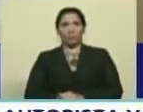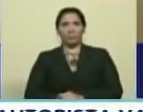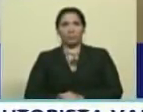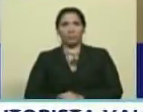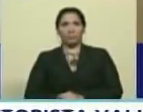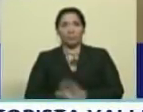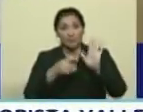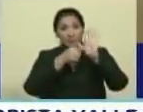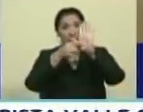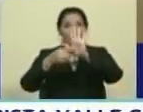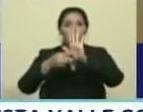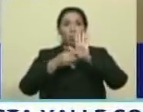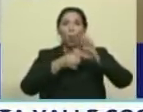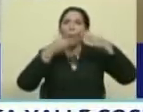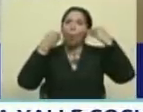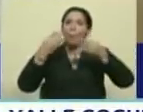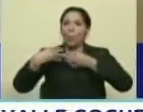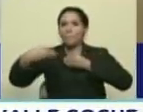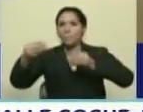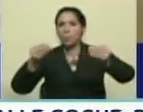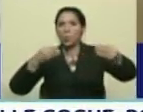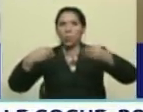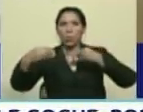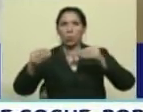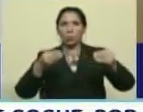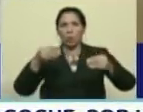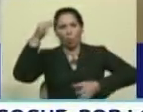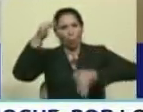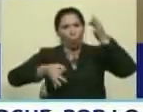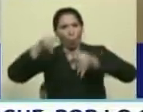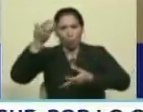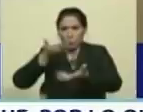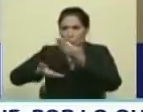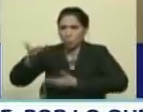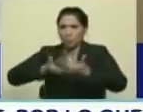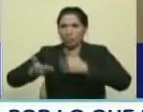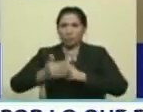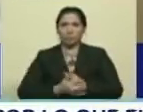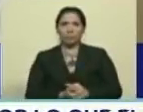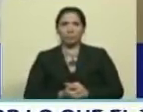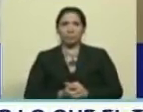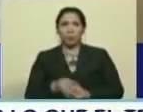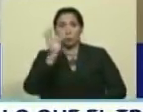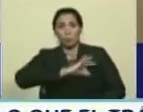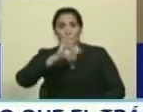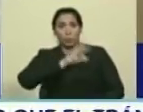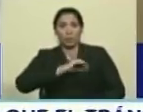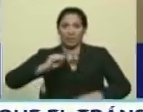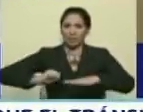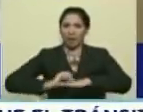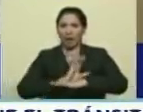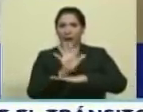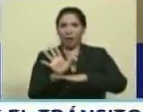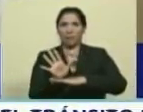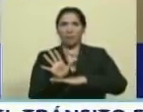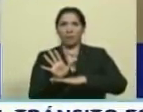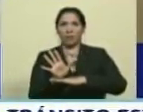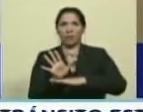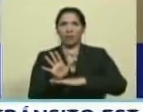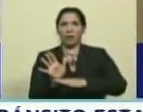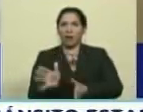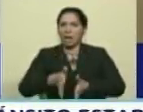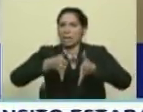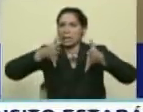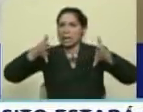para demostrar cómo el modelo justo, solidario, socialista del ALBA es inmensa